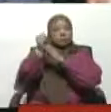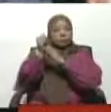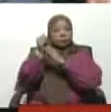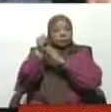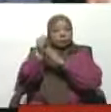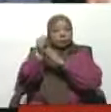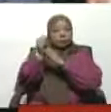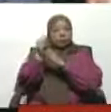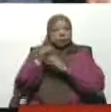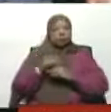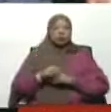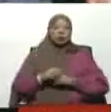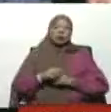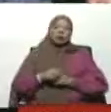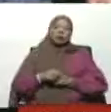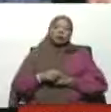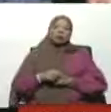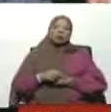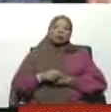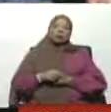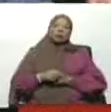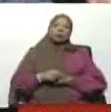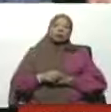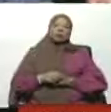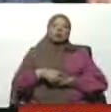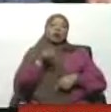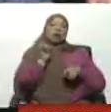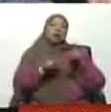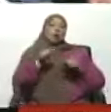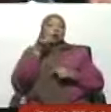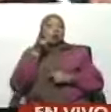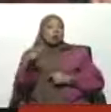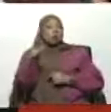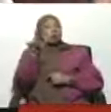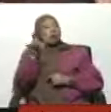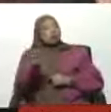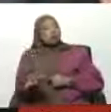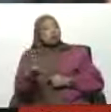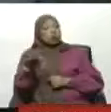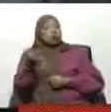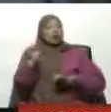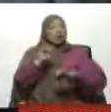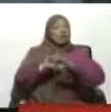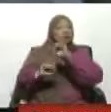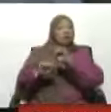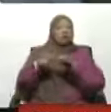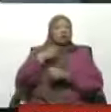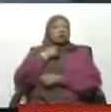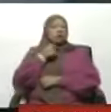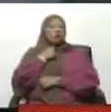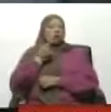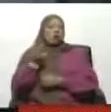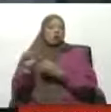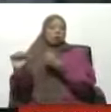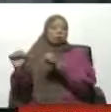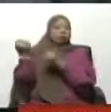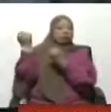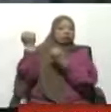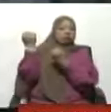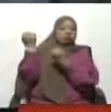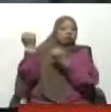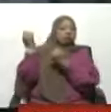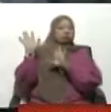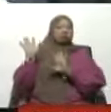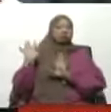presidentes, no todos, pero sí muchos, porque la gente está denunciando, evadieron la responsabilidad, algo así como que la